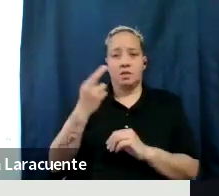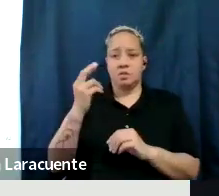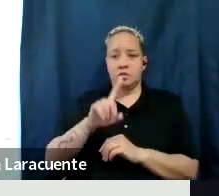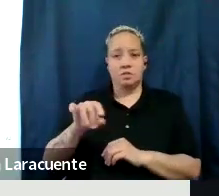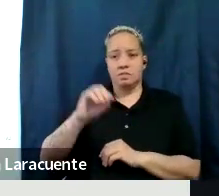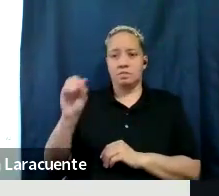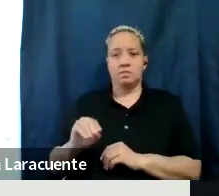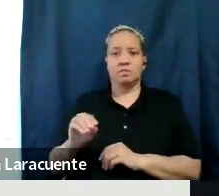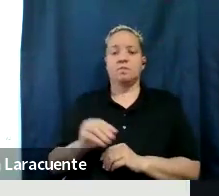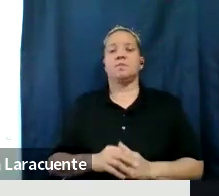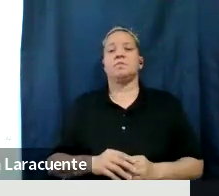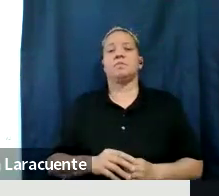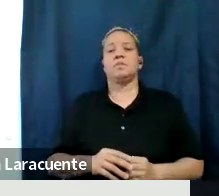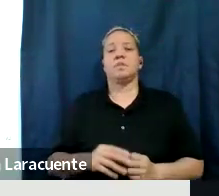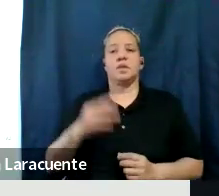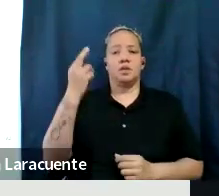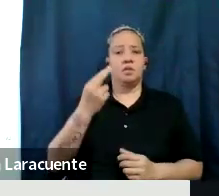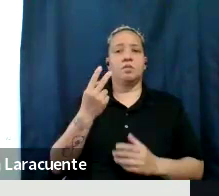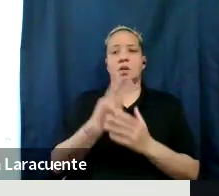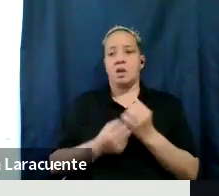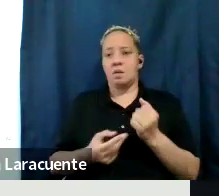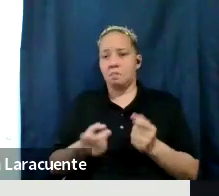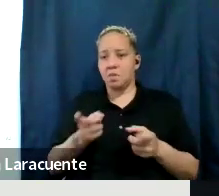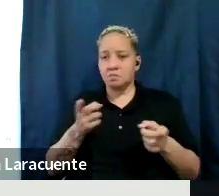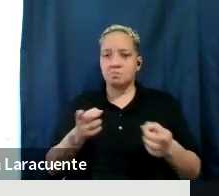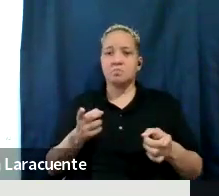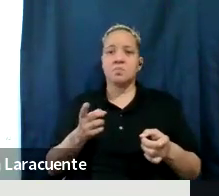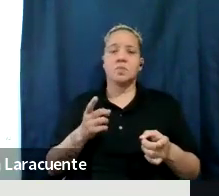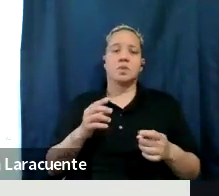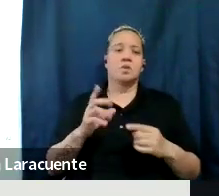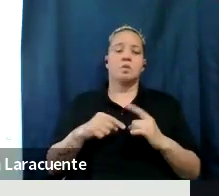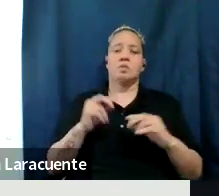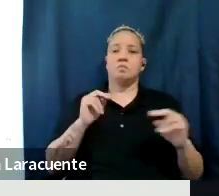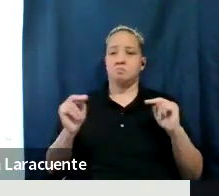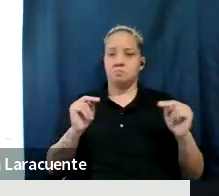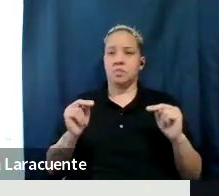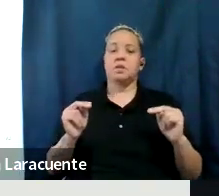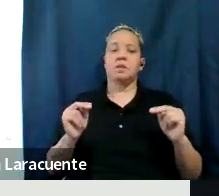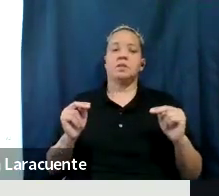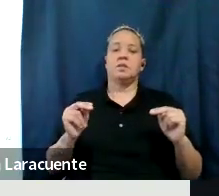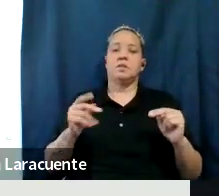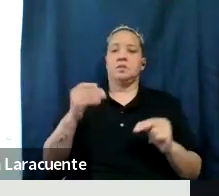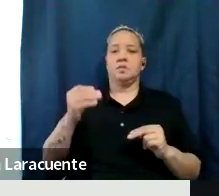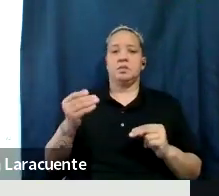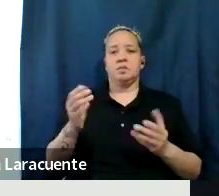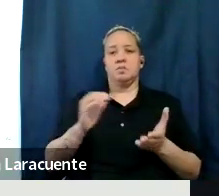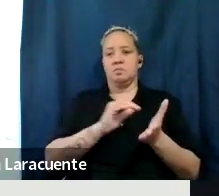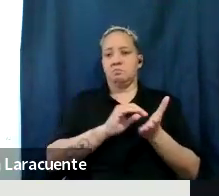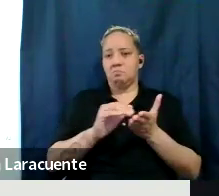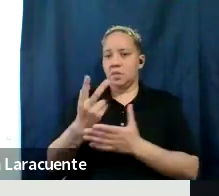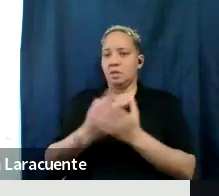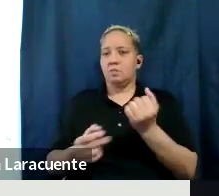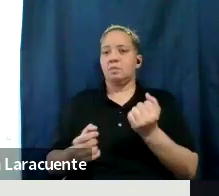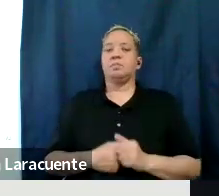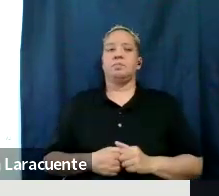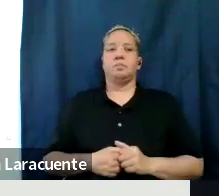100%. Hay razones en los dos lados y cuando hay una negociación siempre hay que ceder por las dos partes. Eso es así,